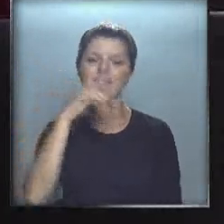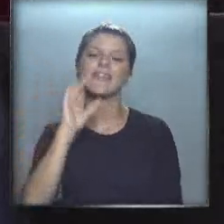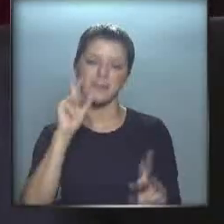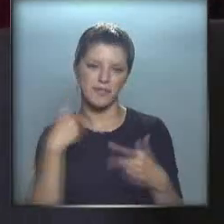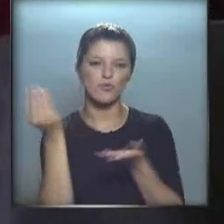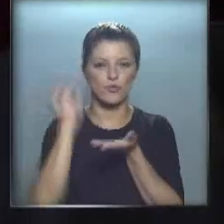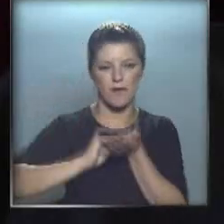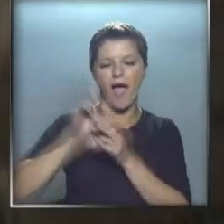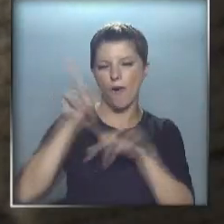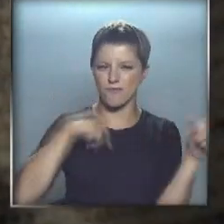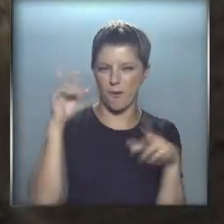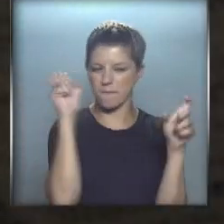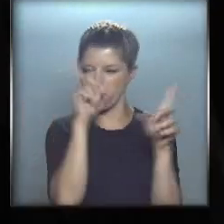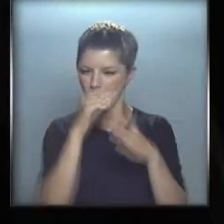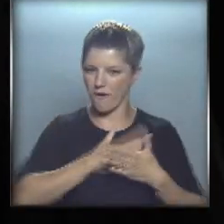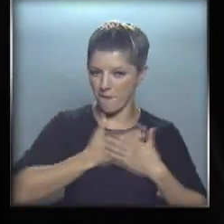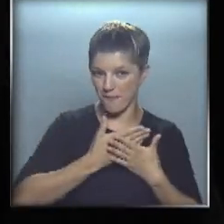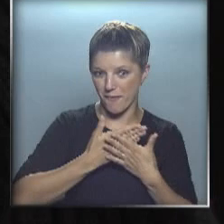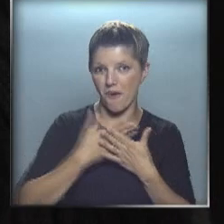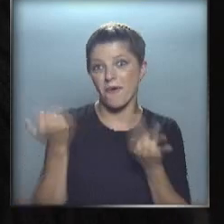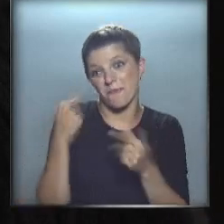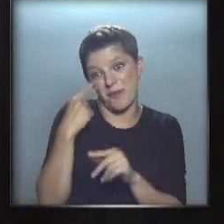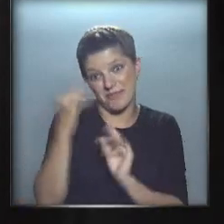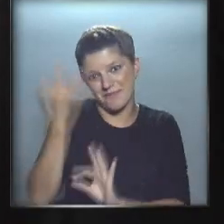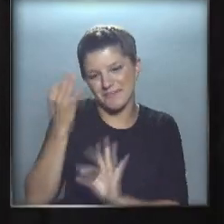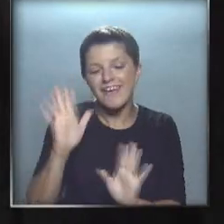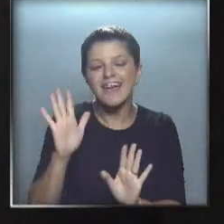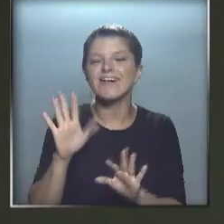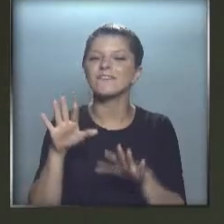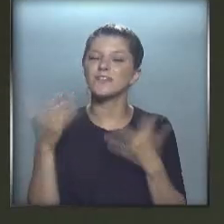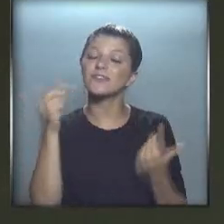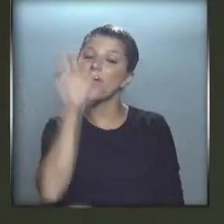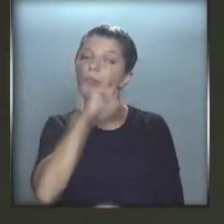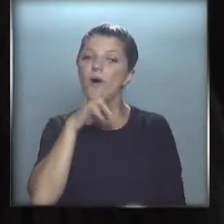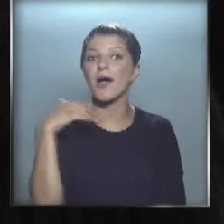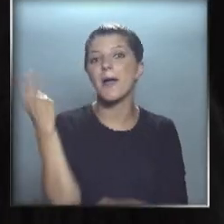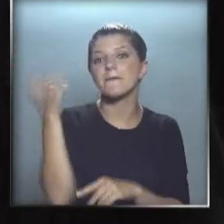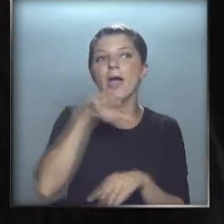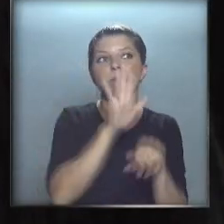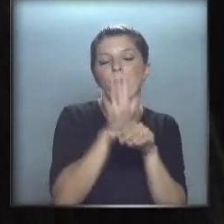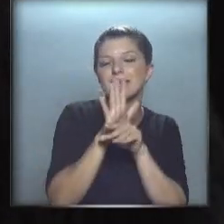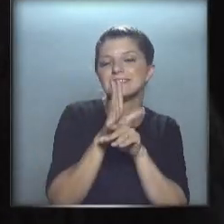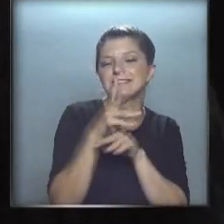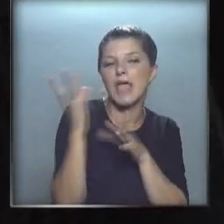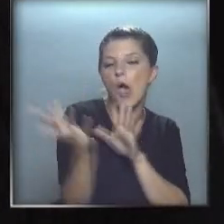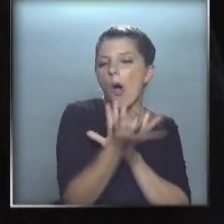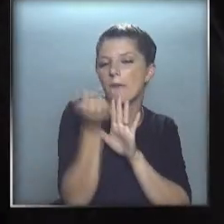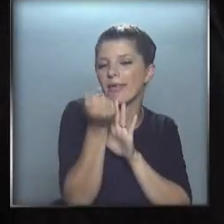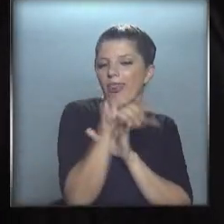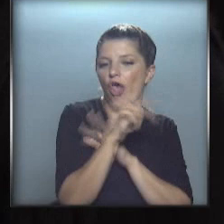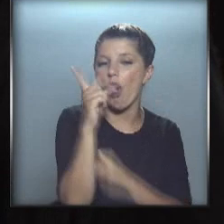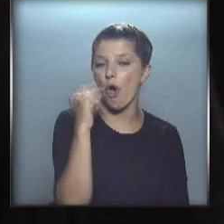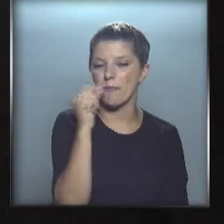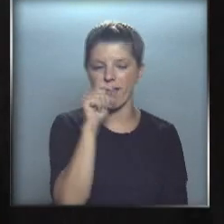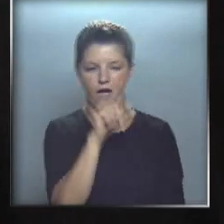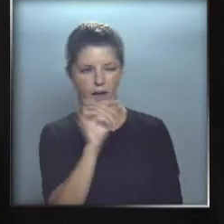problemas en el amor, como en toda la, como en la vida, ¿no? Y resulta que, bueno, la chiquita viene a sacarle el novio. Yo no le saqué el novio a nadie. Ah, sos